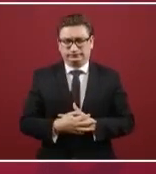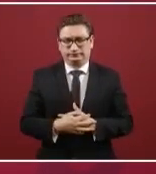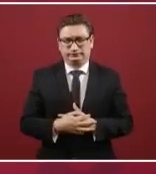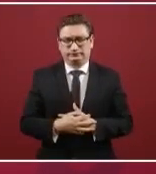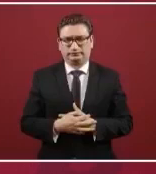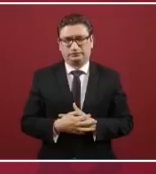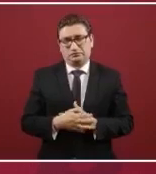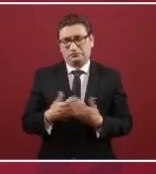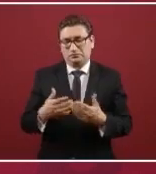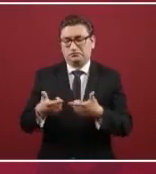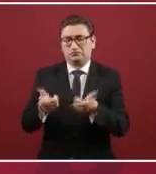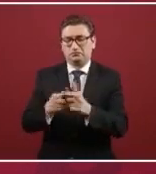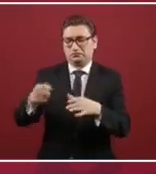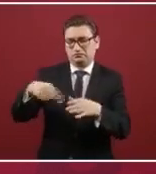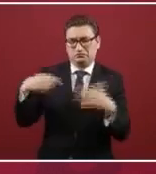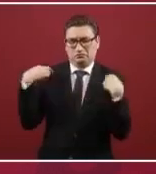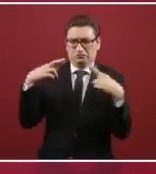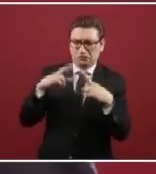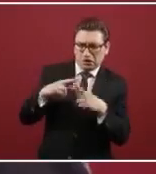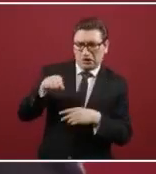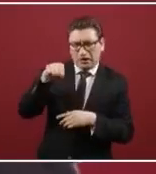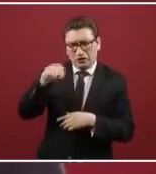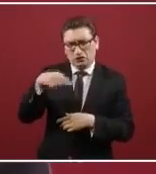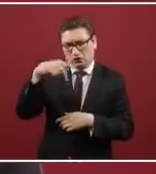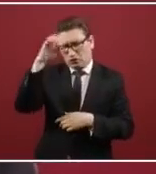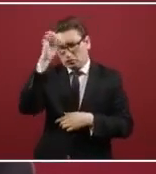se tomen en cuenta los maestros,